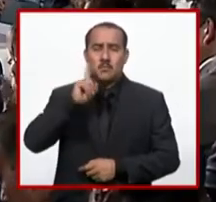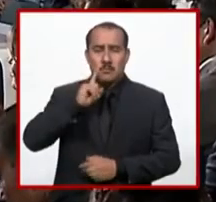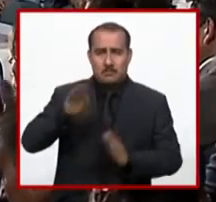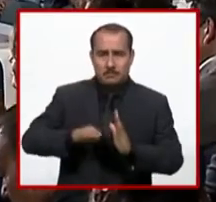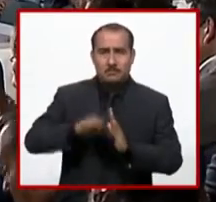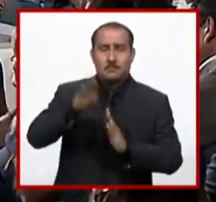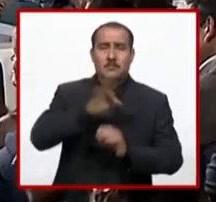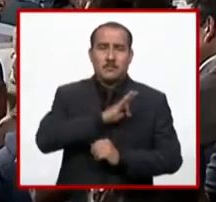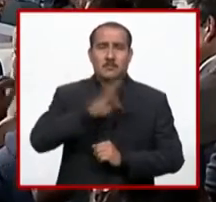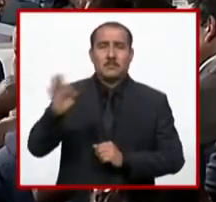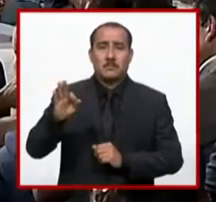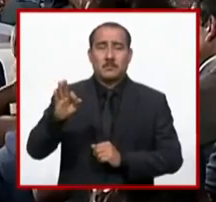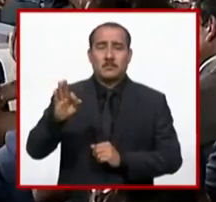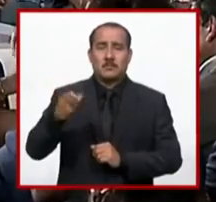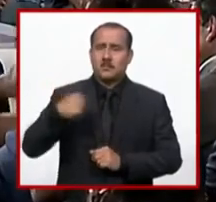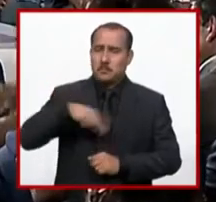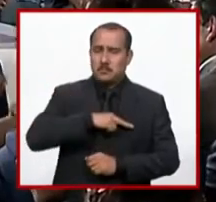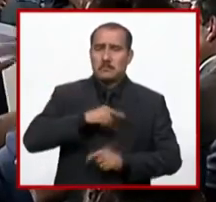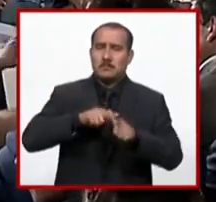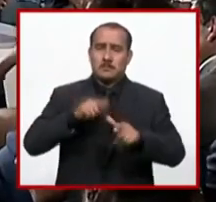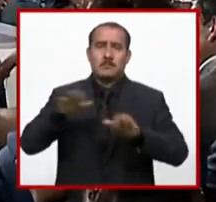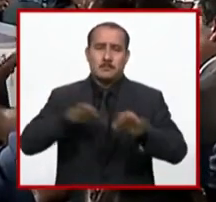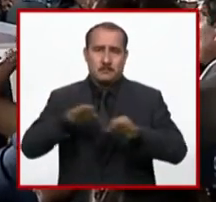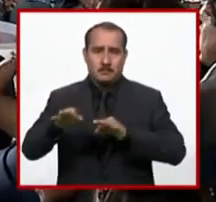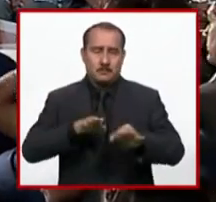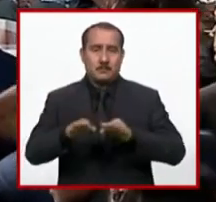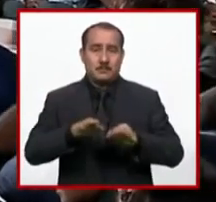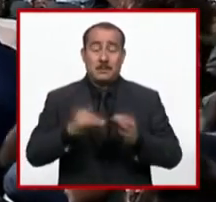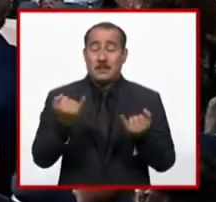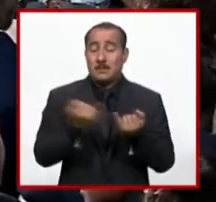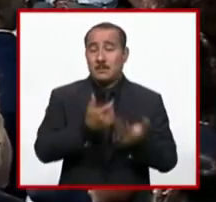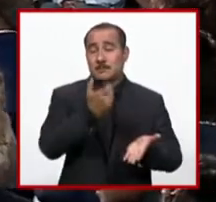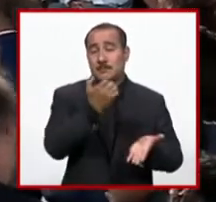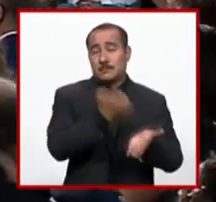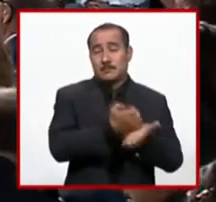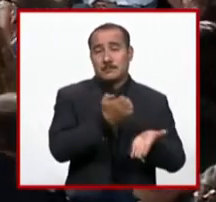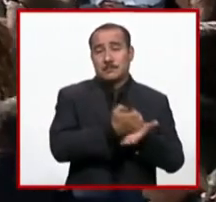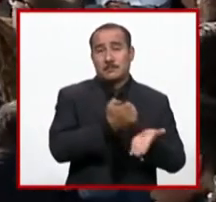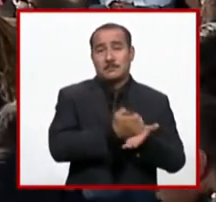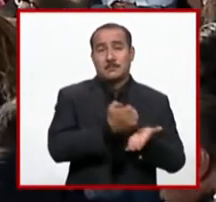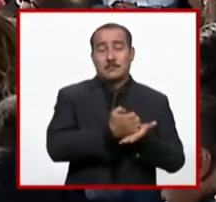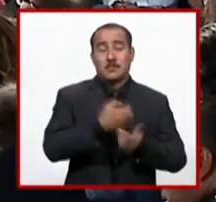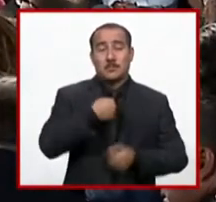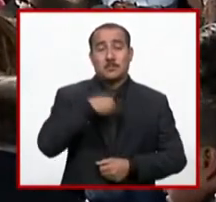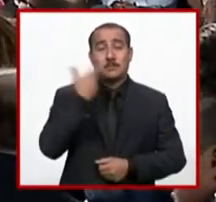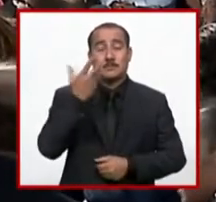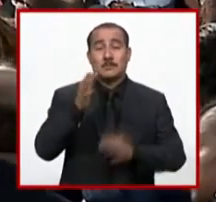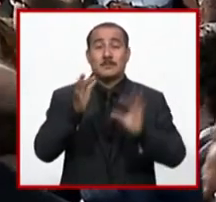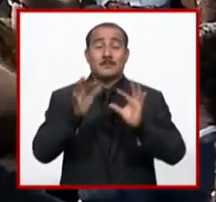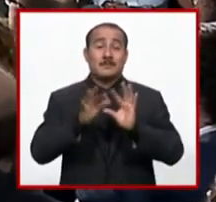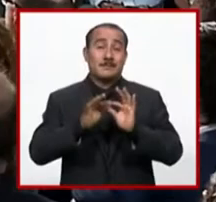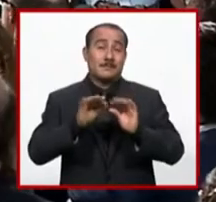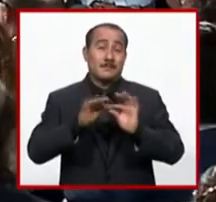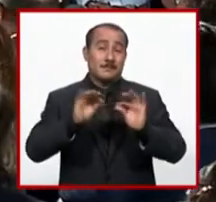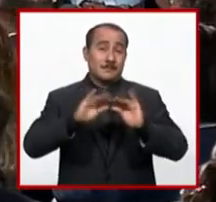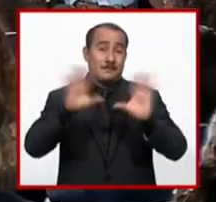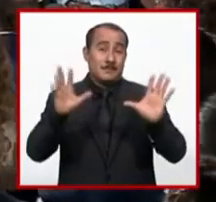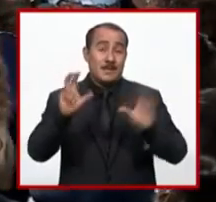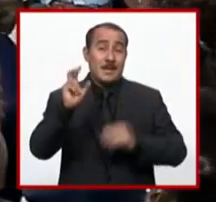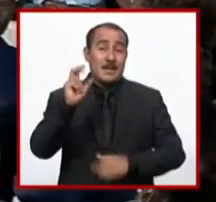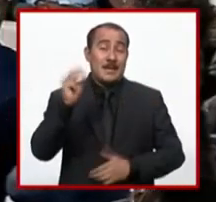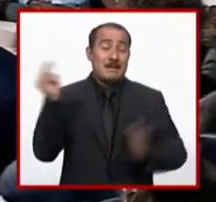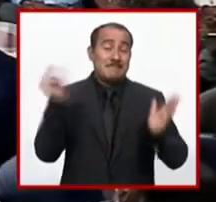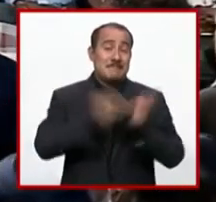hemos trabajado en varias iniciativas, pero también empoderar en lo económico. Y aquí quiero aclarar, fueron 30,000 millones del